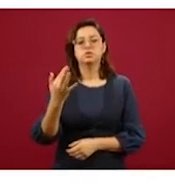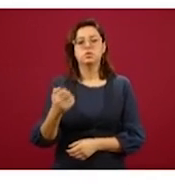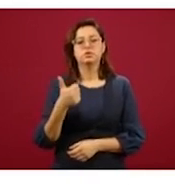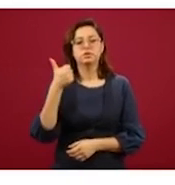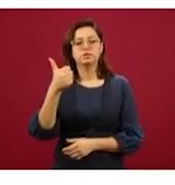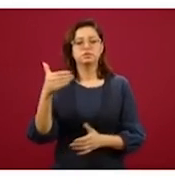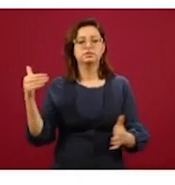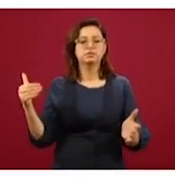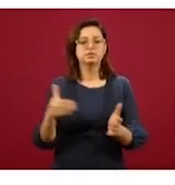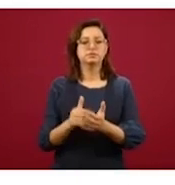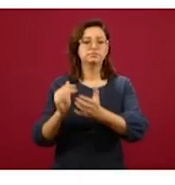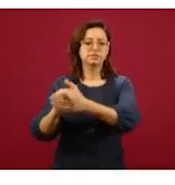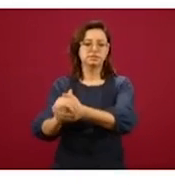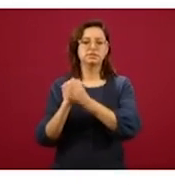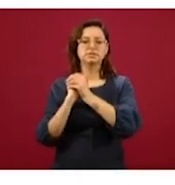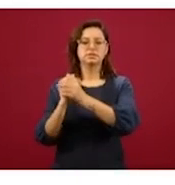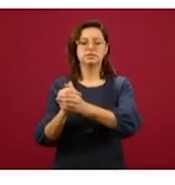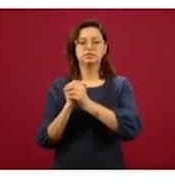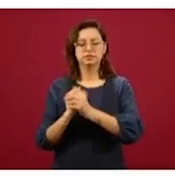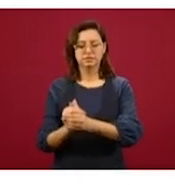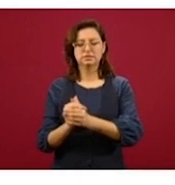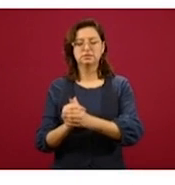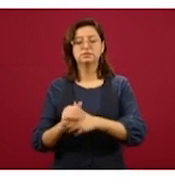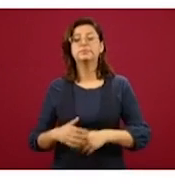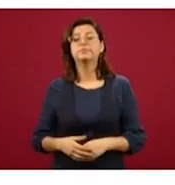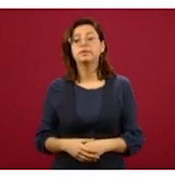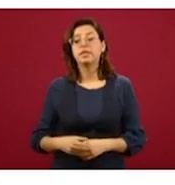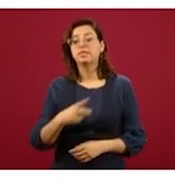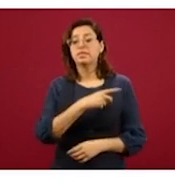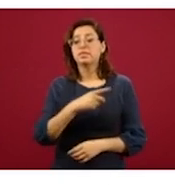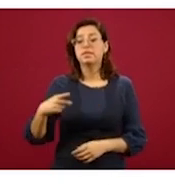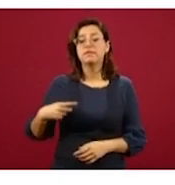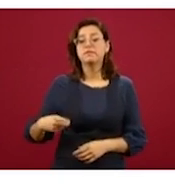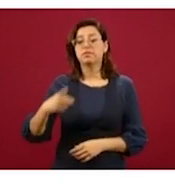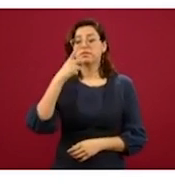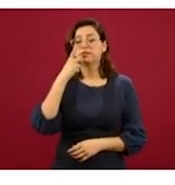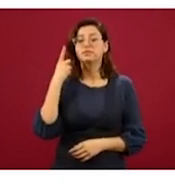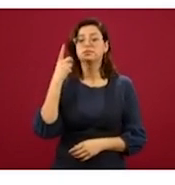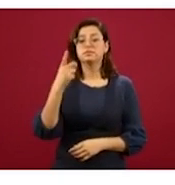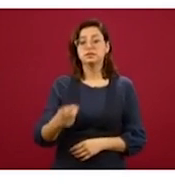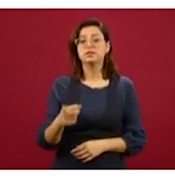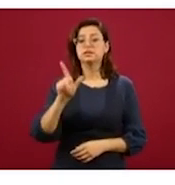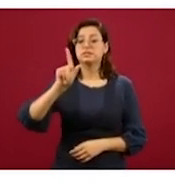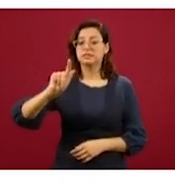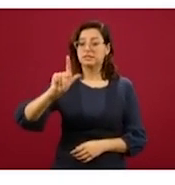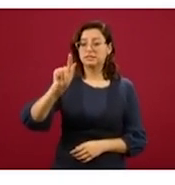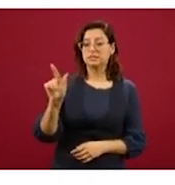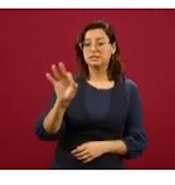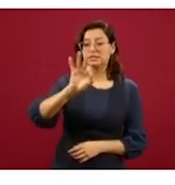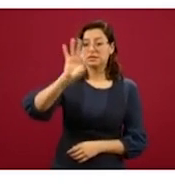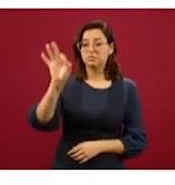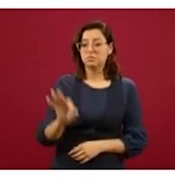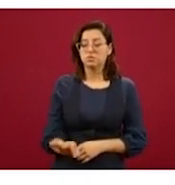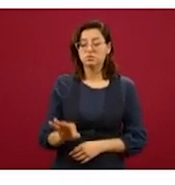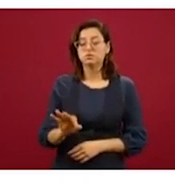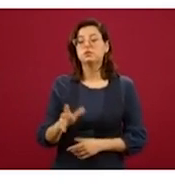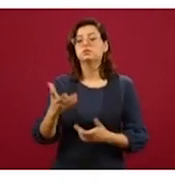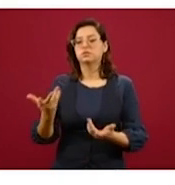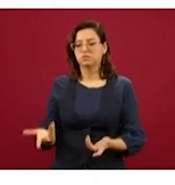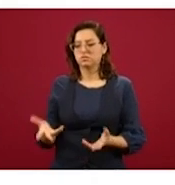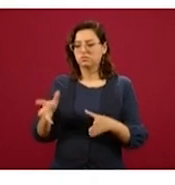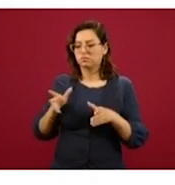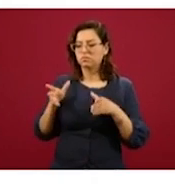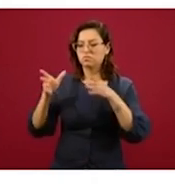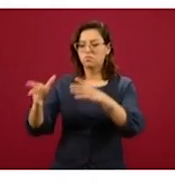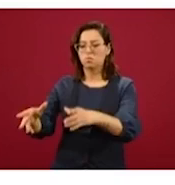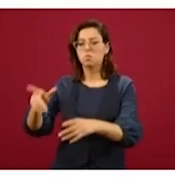356,000 tandas. Cabe destacar que prácticamente poco más del 70% fueron destinados al sector